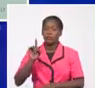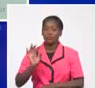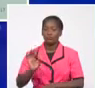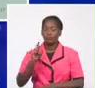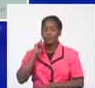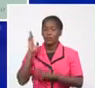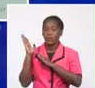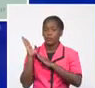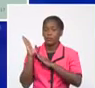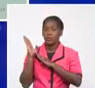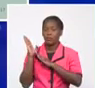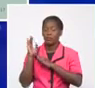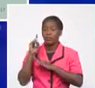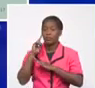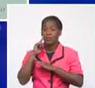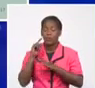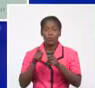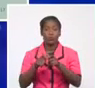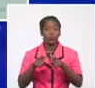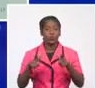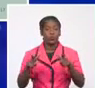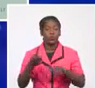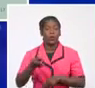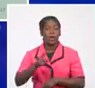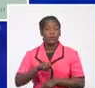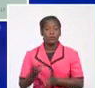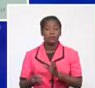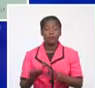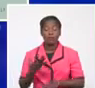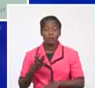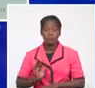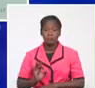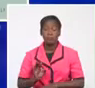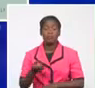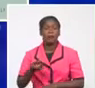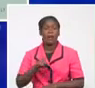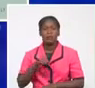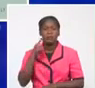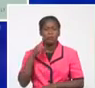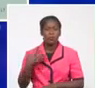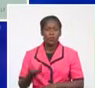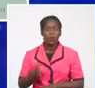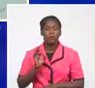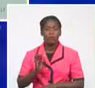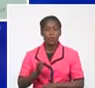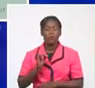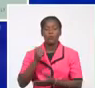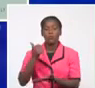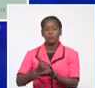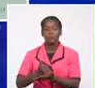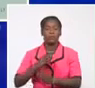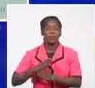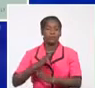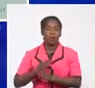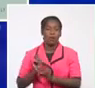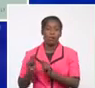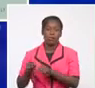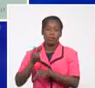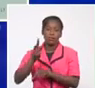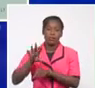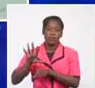elevada. En el día de ayer, en donde ha sido la mayor transmisión, Santiago de Cuba con